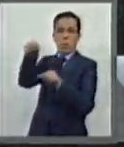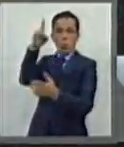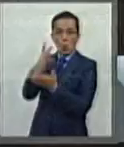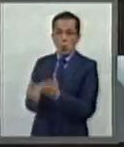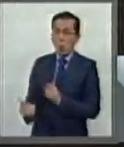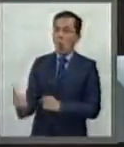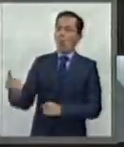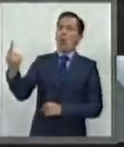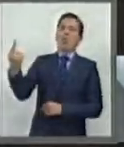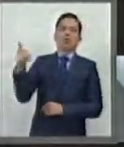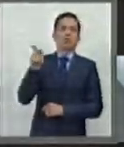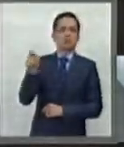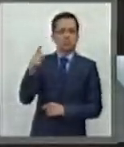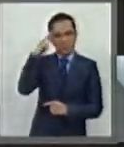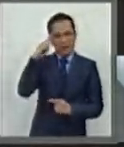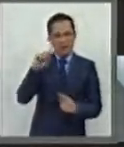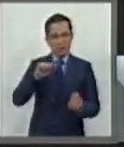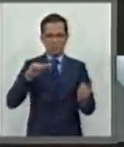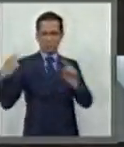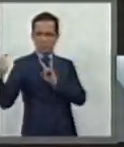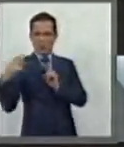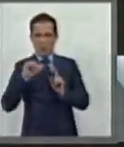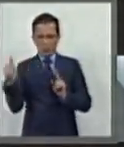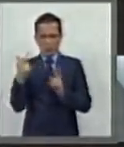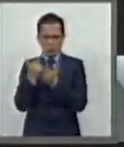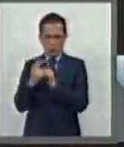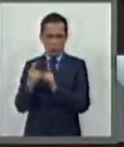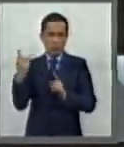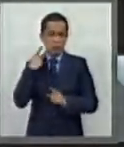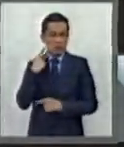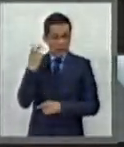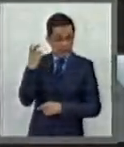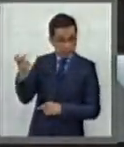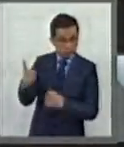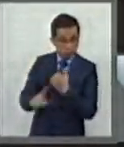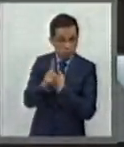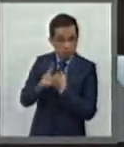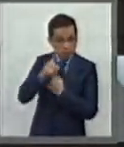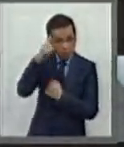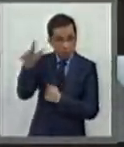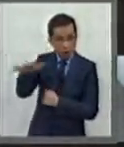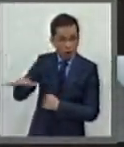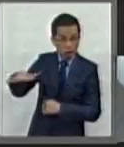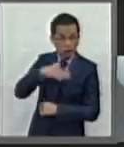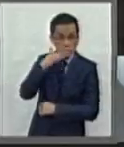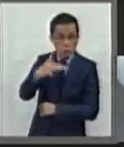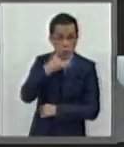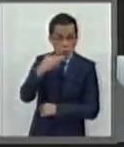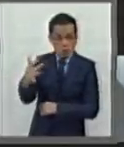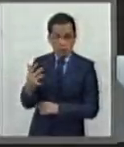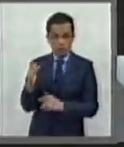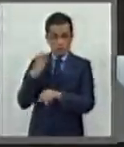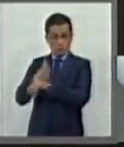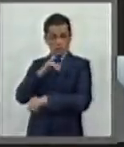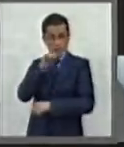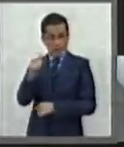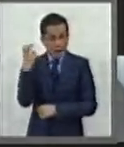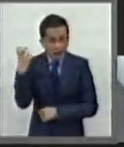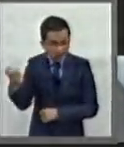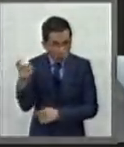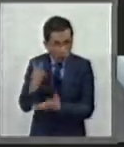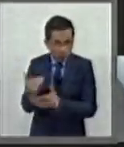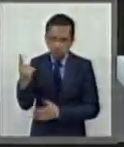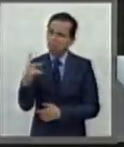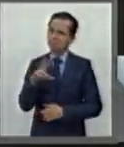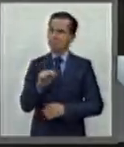contra un líder de la oposición, como si él fuera el problema de una red de impunidad y de corrupción que ha saqueado este país. Pero